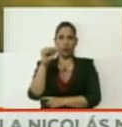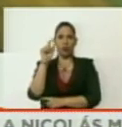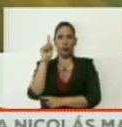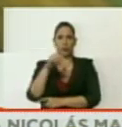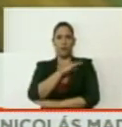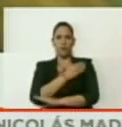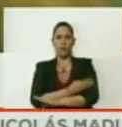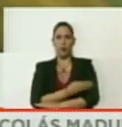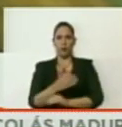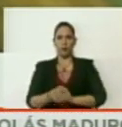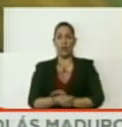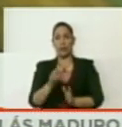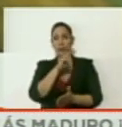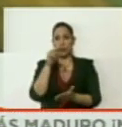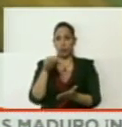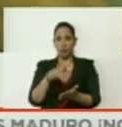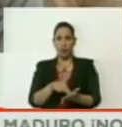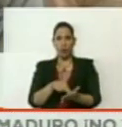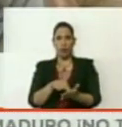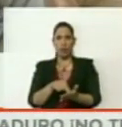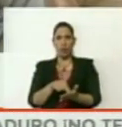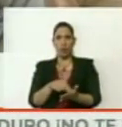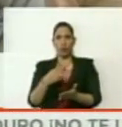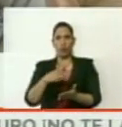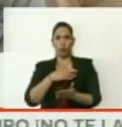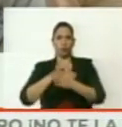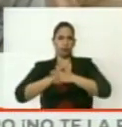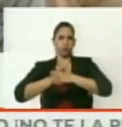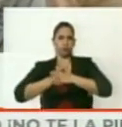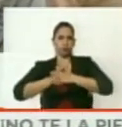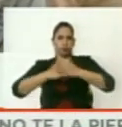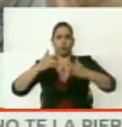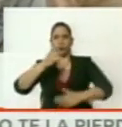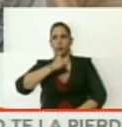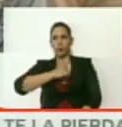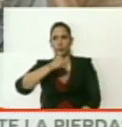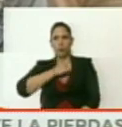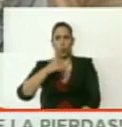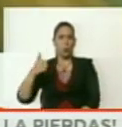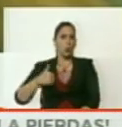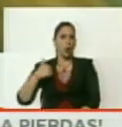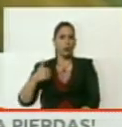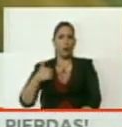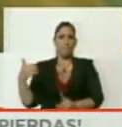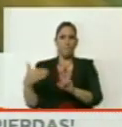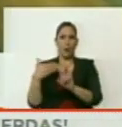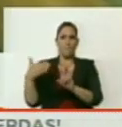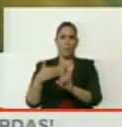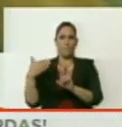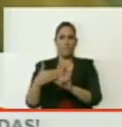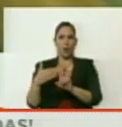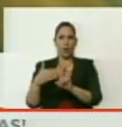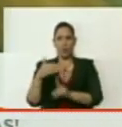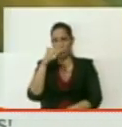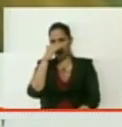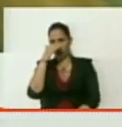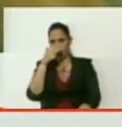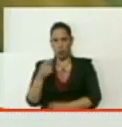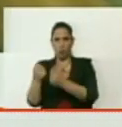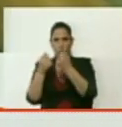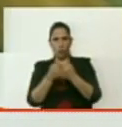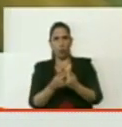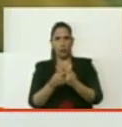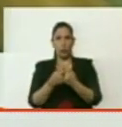fuerzas nacionalistas, estaremos dispuestos a resistir cualquier arremetida de terrorismo económico, como